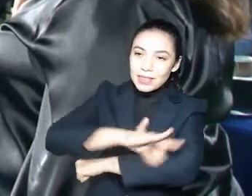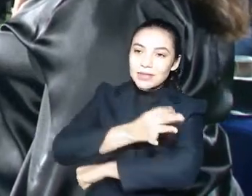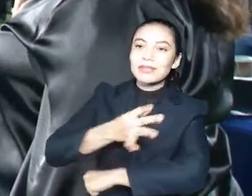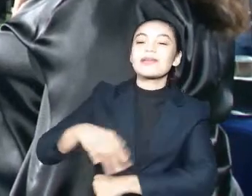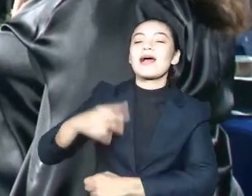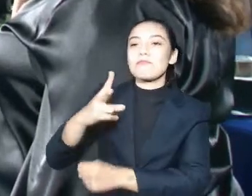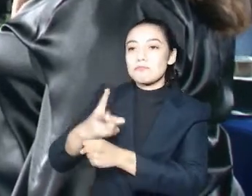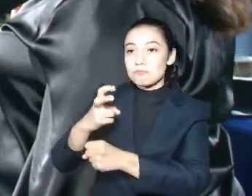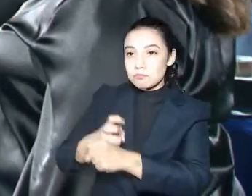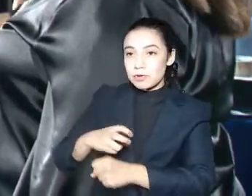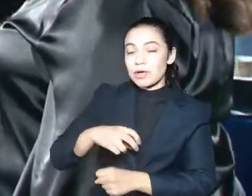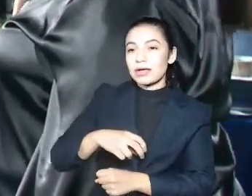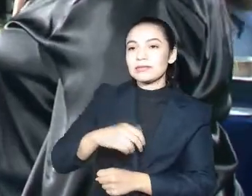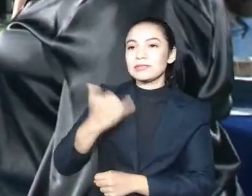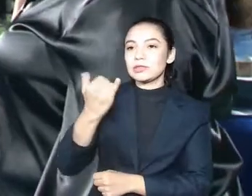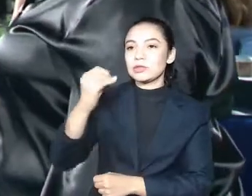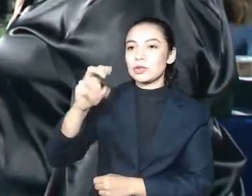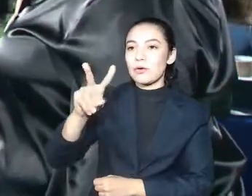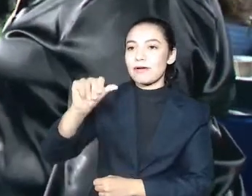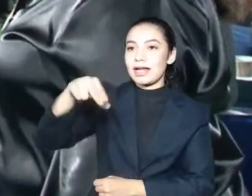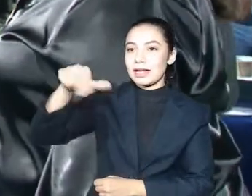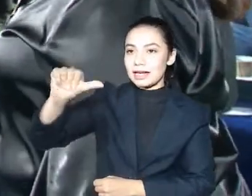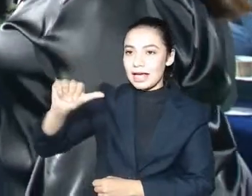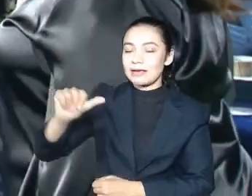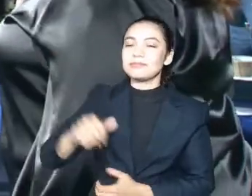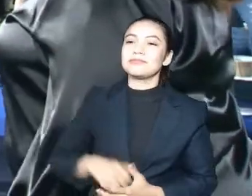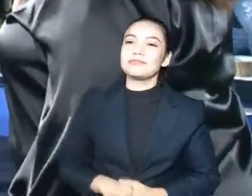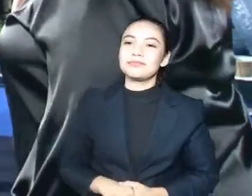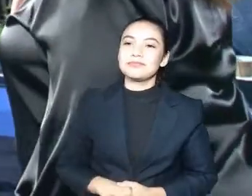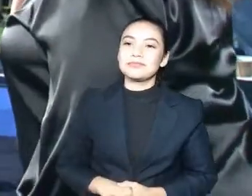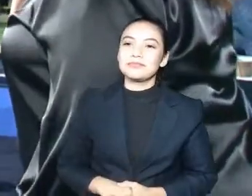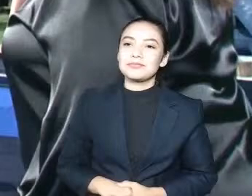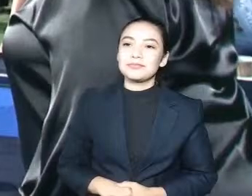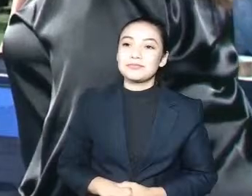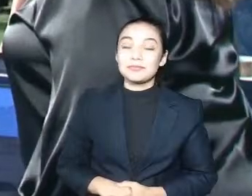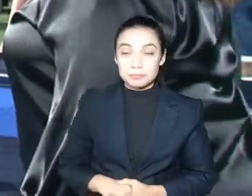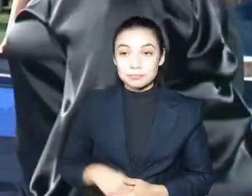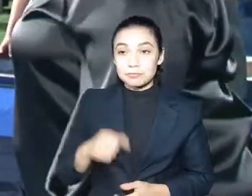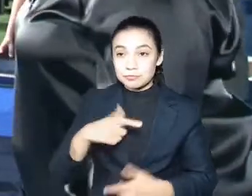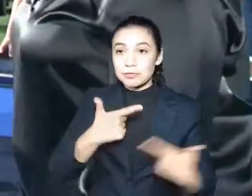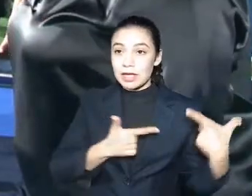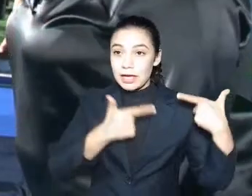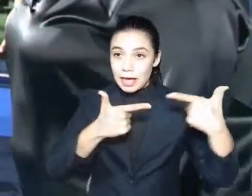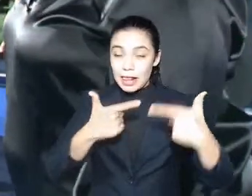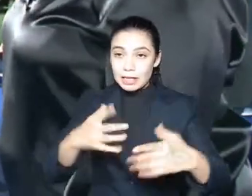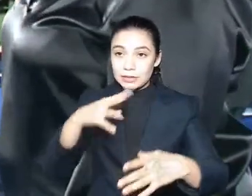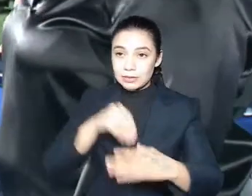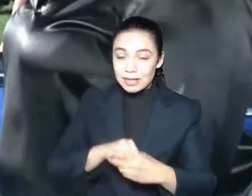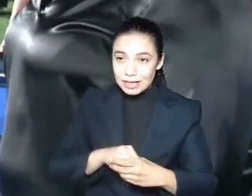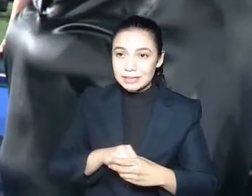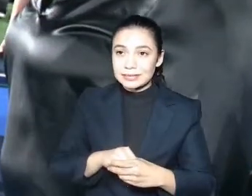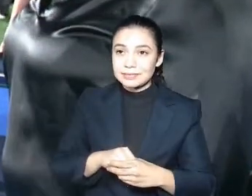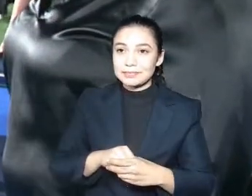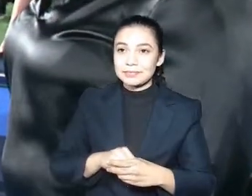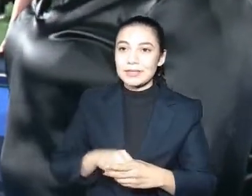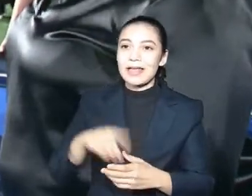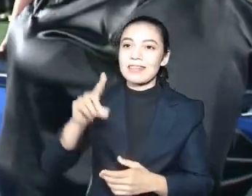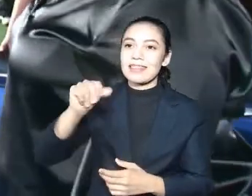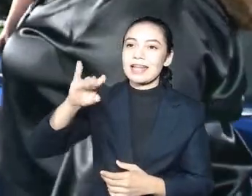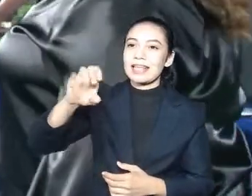a Giovanna Robles Cruz. Integrante de esta generación es Anne Daniela Muñoz